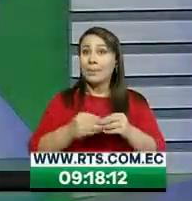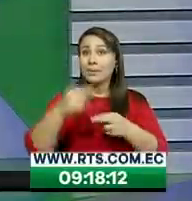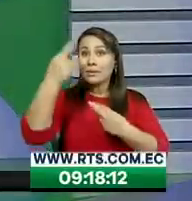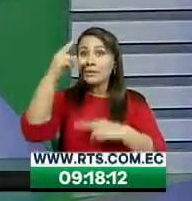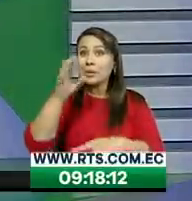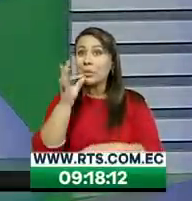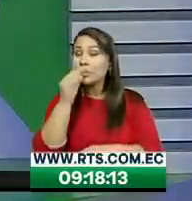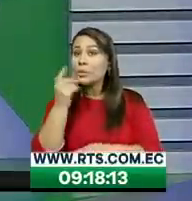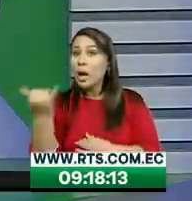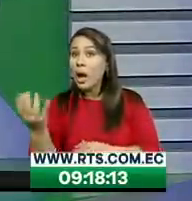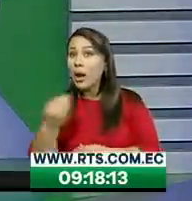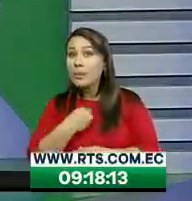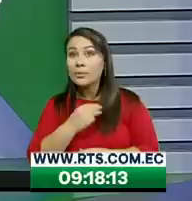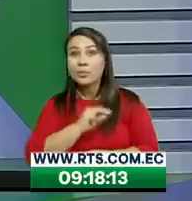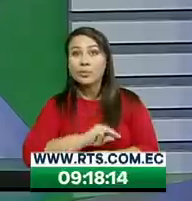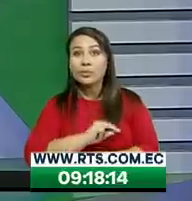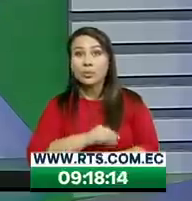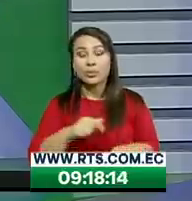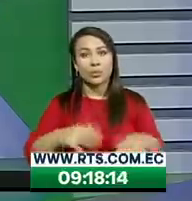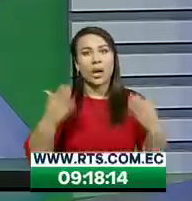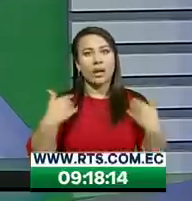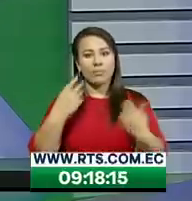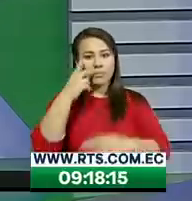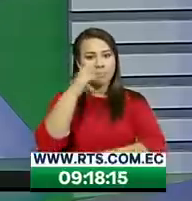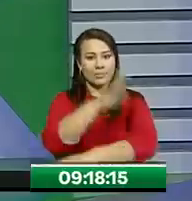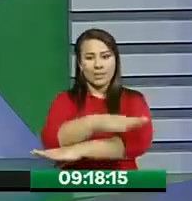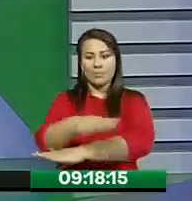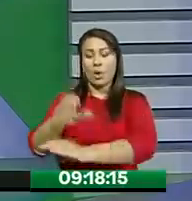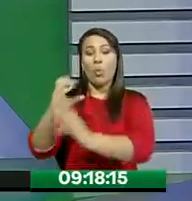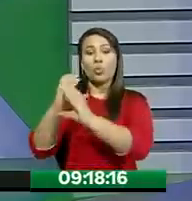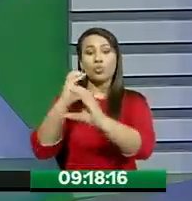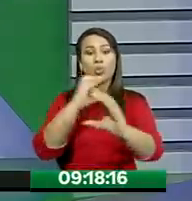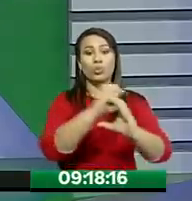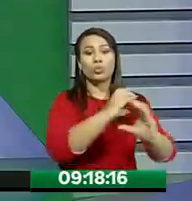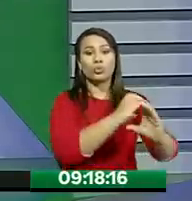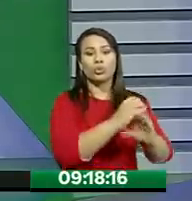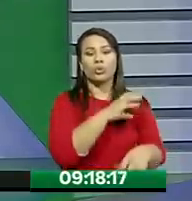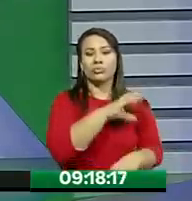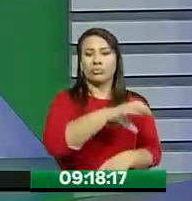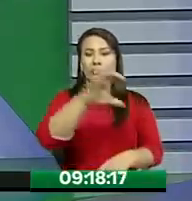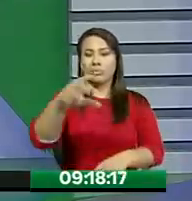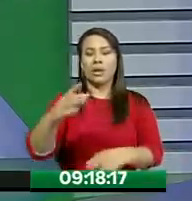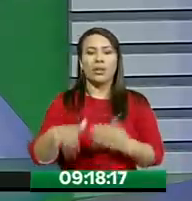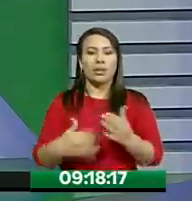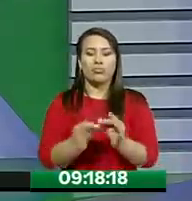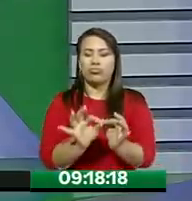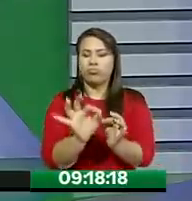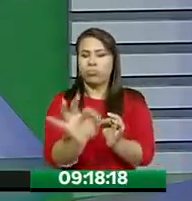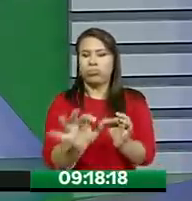se puede llegar por vía marítima. Veamos este informe.